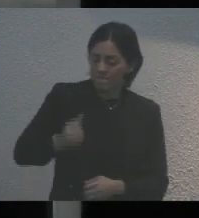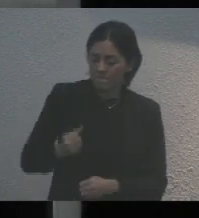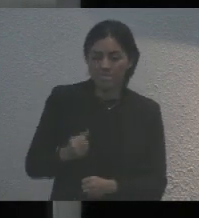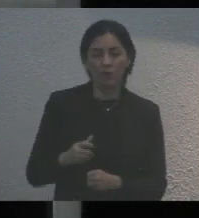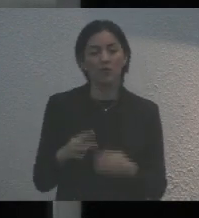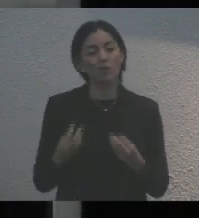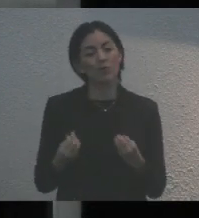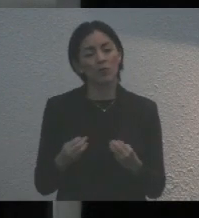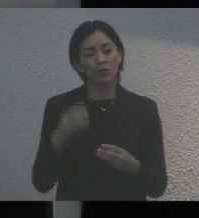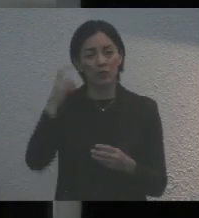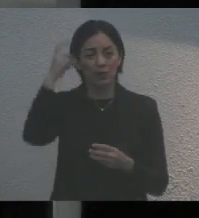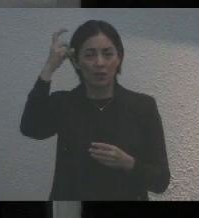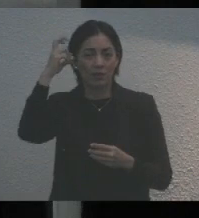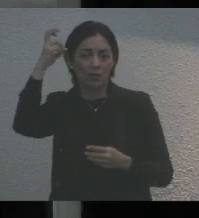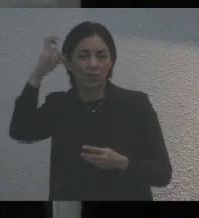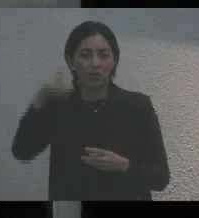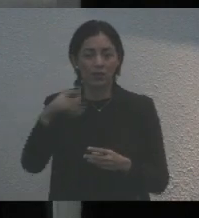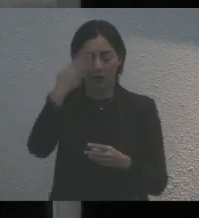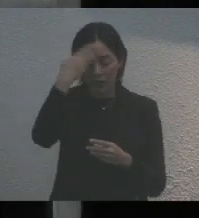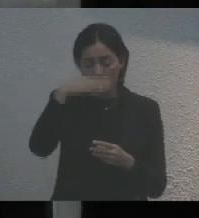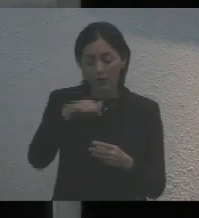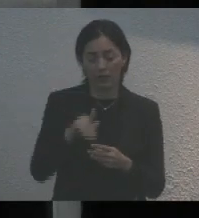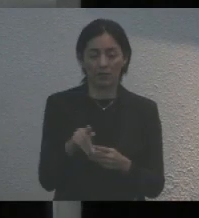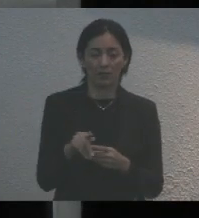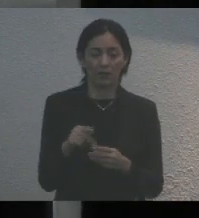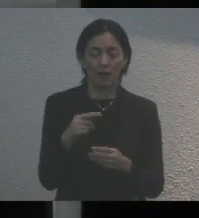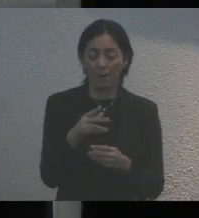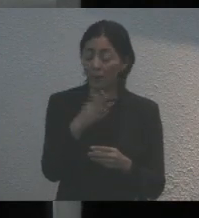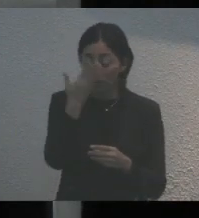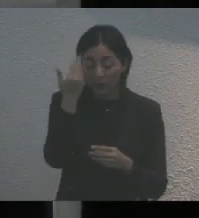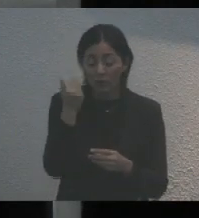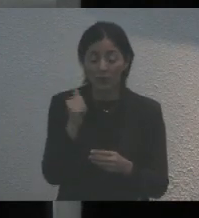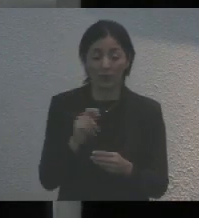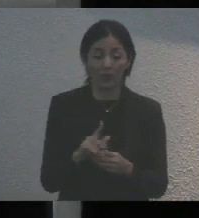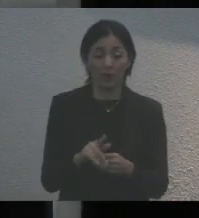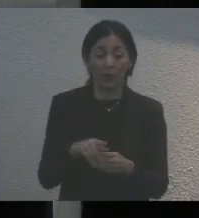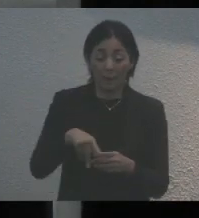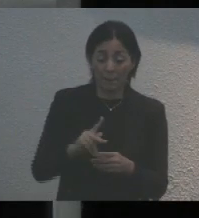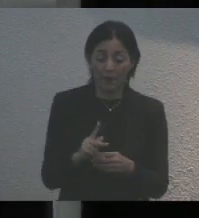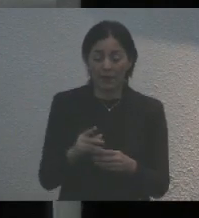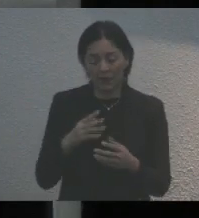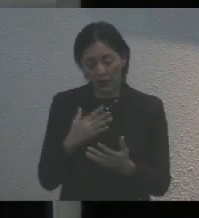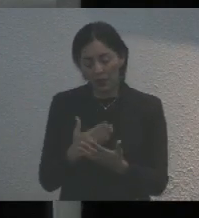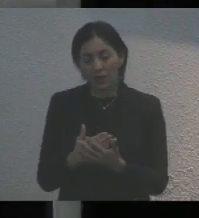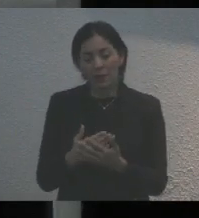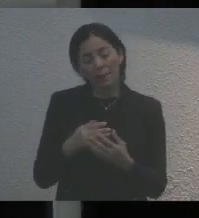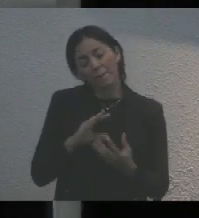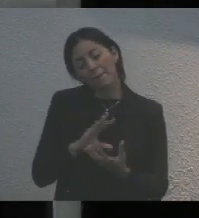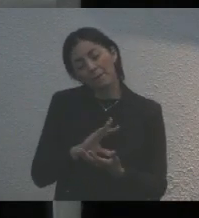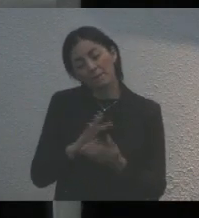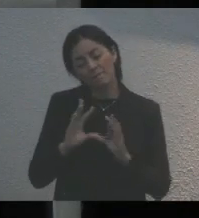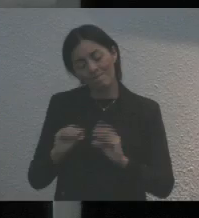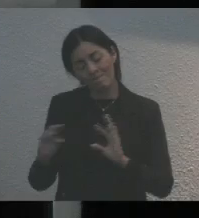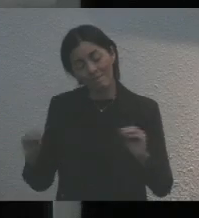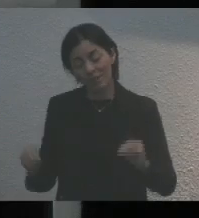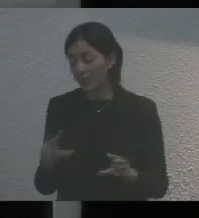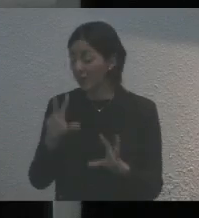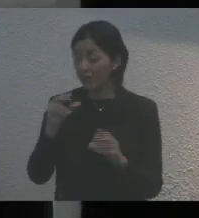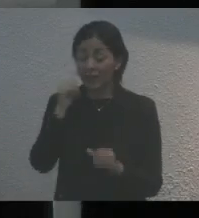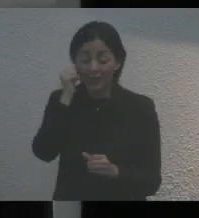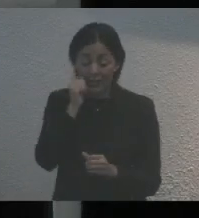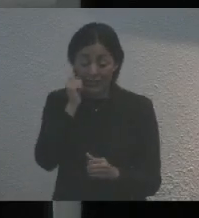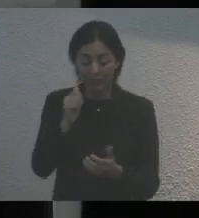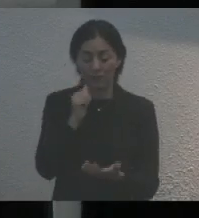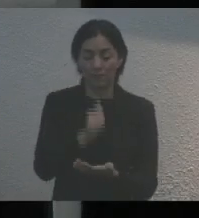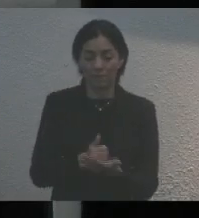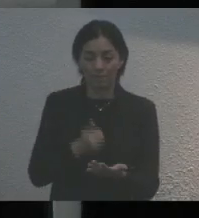conseguir muchos de mis sueños. Sé que a veces ella no se daba cuenta, pero con su resiliencia me enseñó a no rendirme y